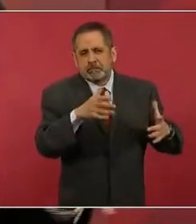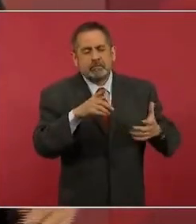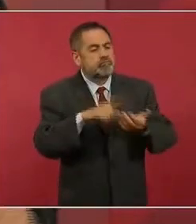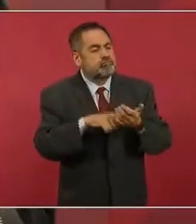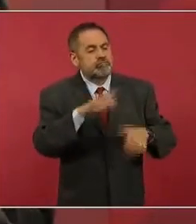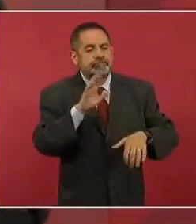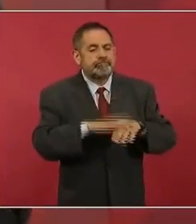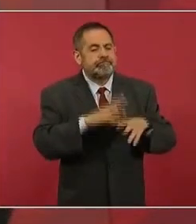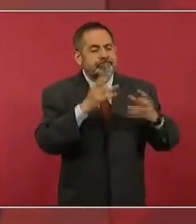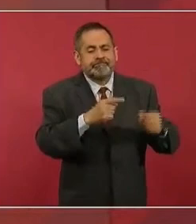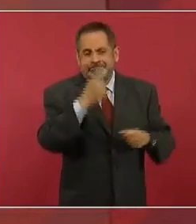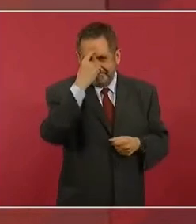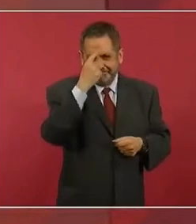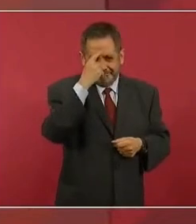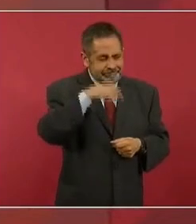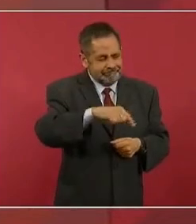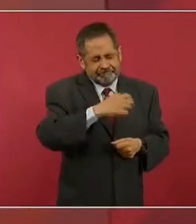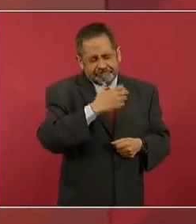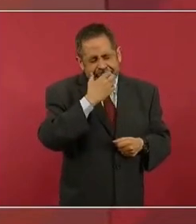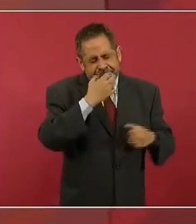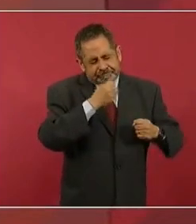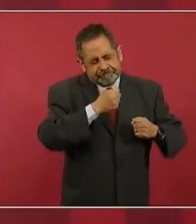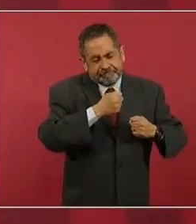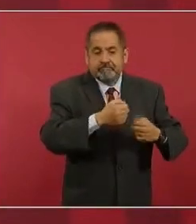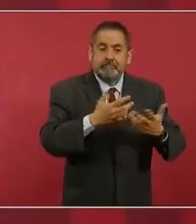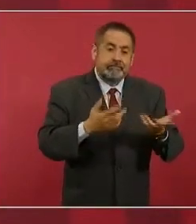hay más pensamiento conservador.